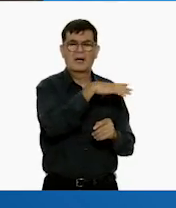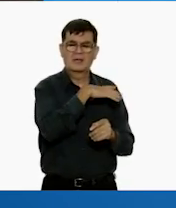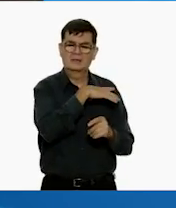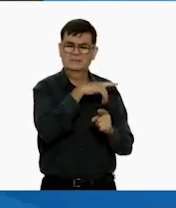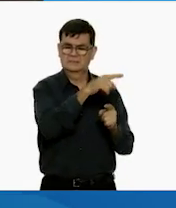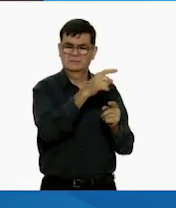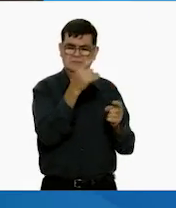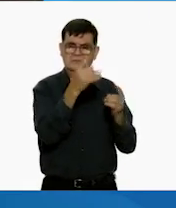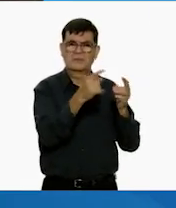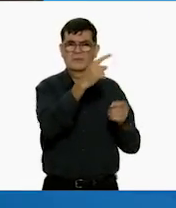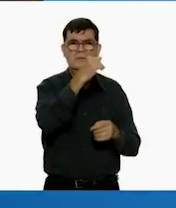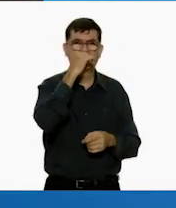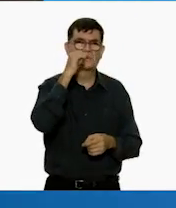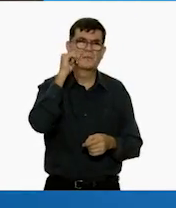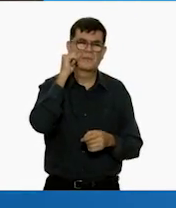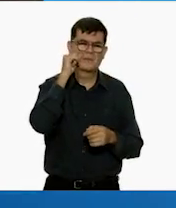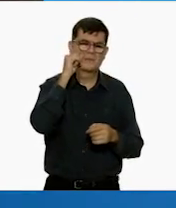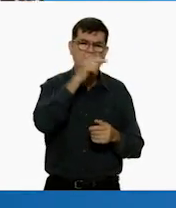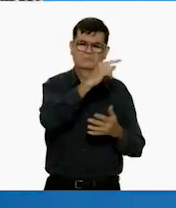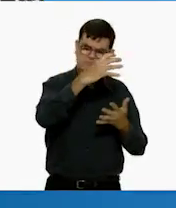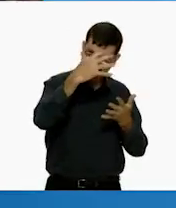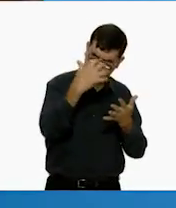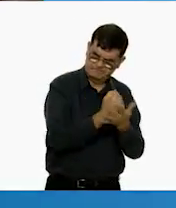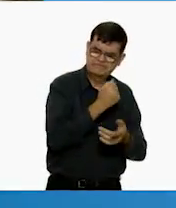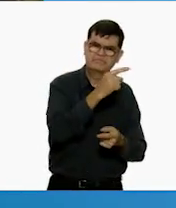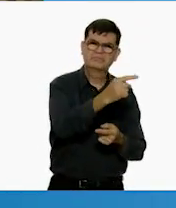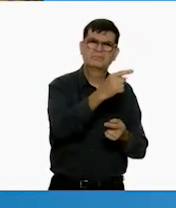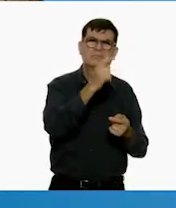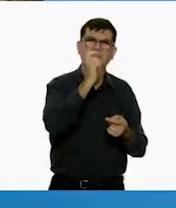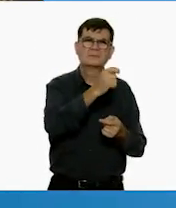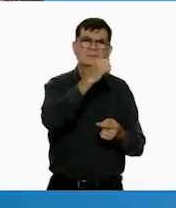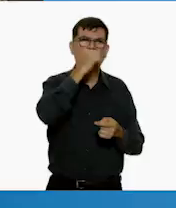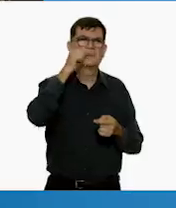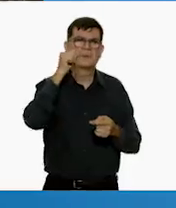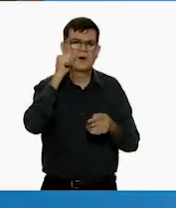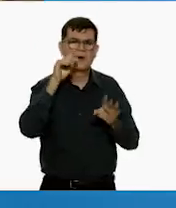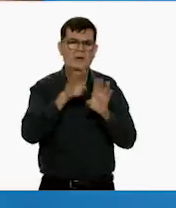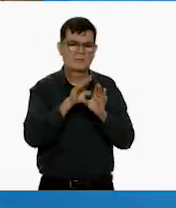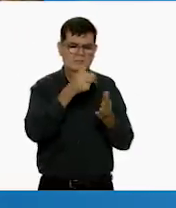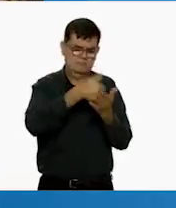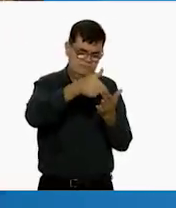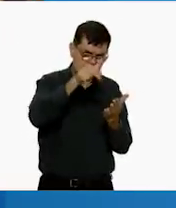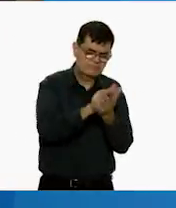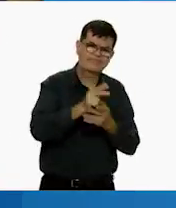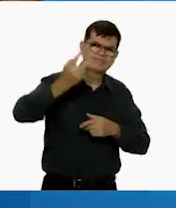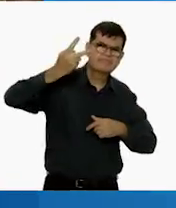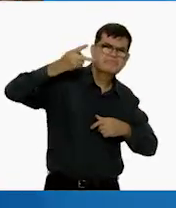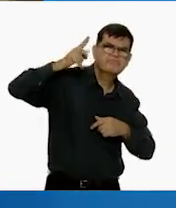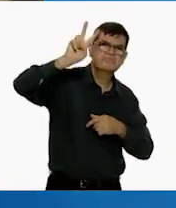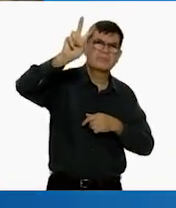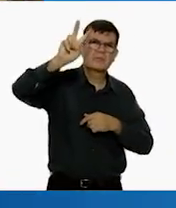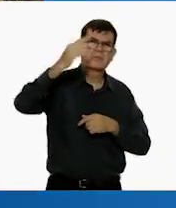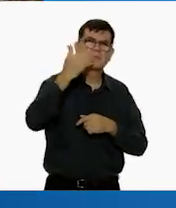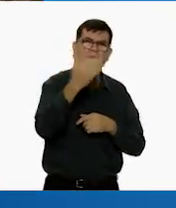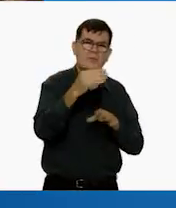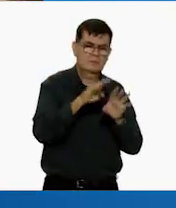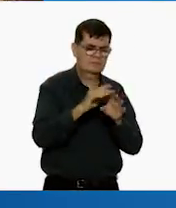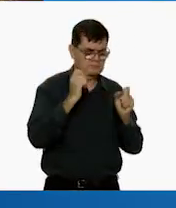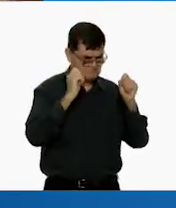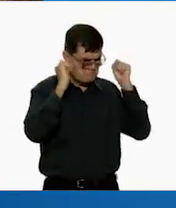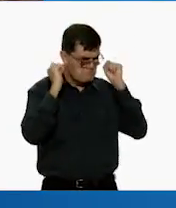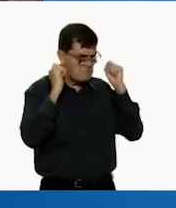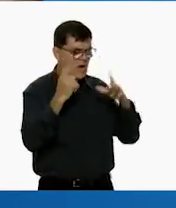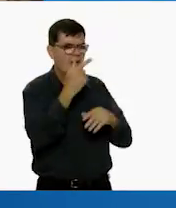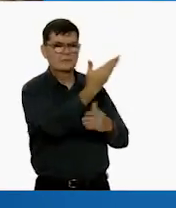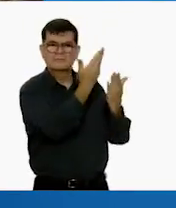un héroe triunfador. Juárez es un héroe victorioso. Y admiramos hoy